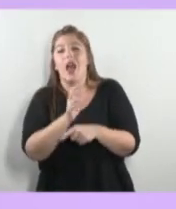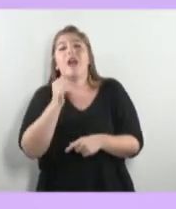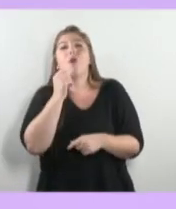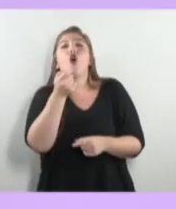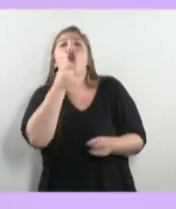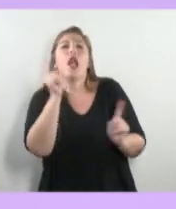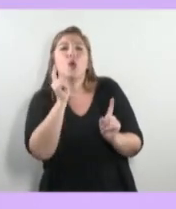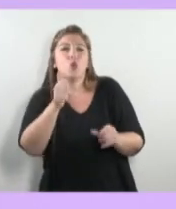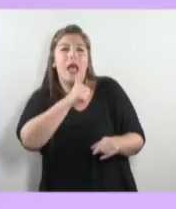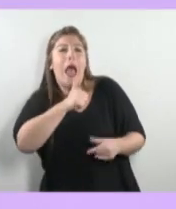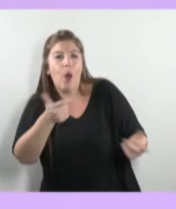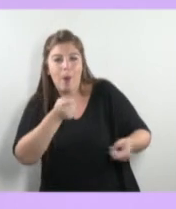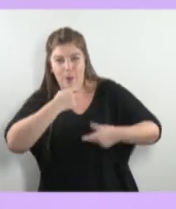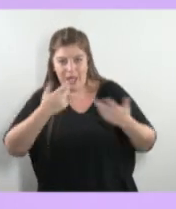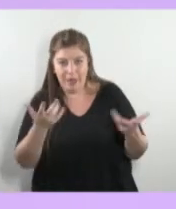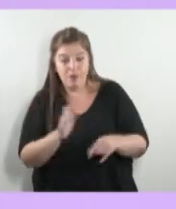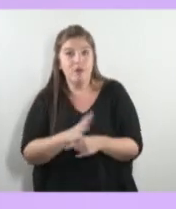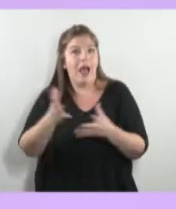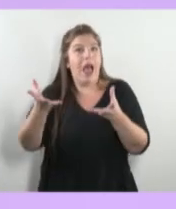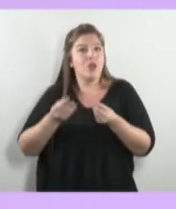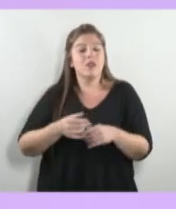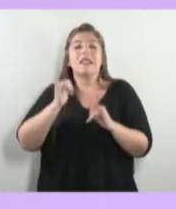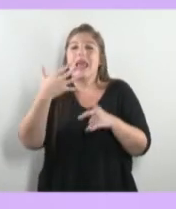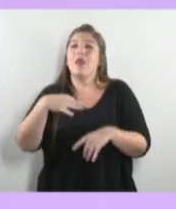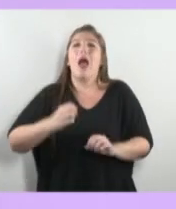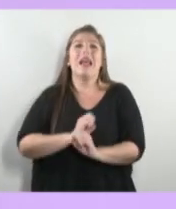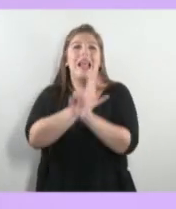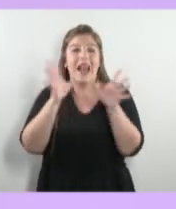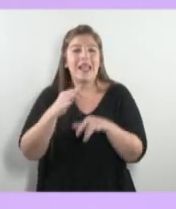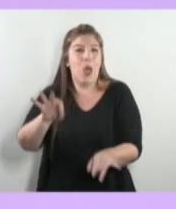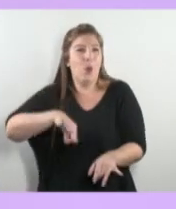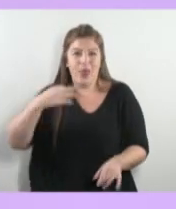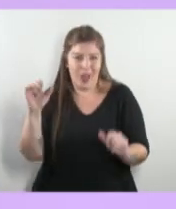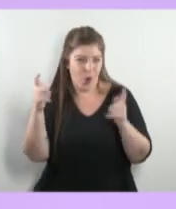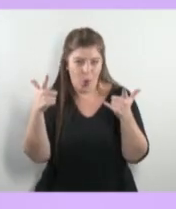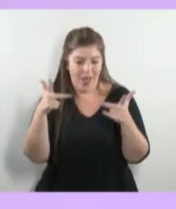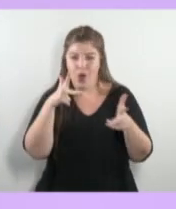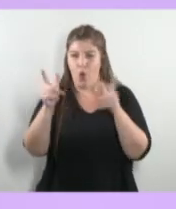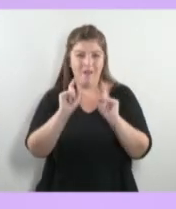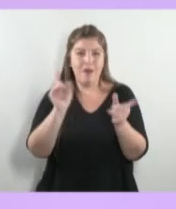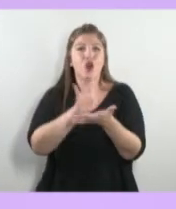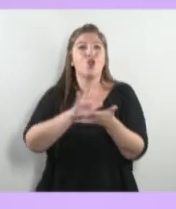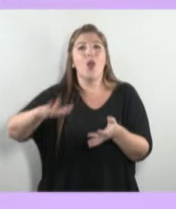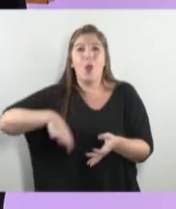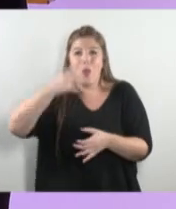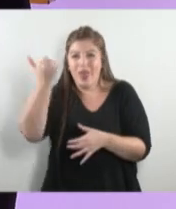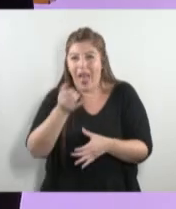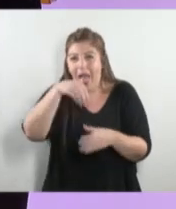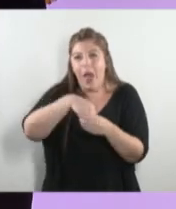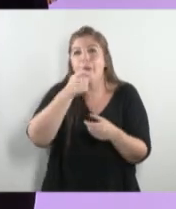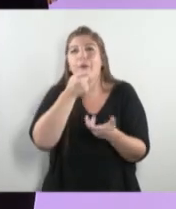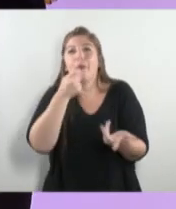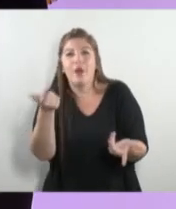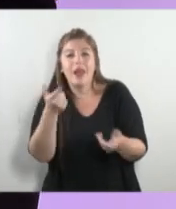muchísimo, ayuda muchísimo. Les tengo que aclarar muchas veces que no tienen vida, ¿no? Claro. Que no estamos hablando de seres vivos, porque no le gusta el agua, te dicen,